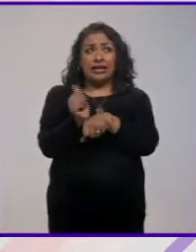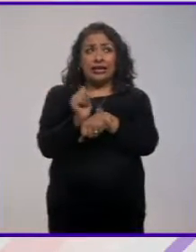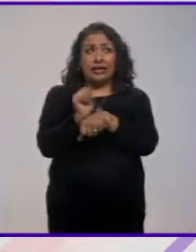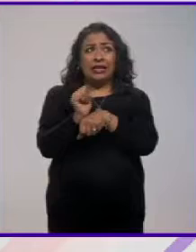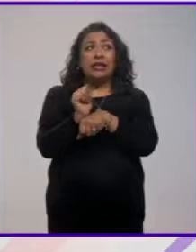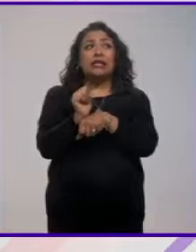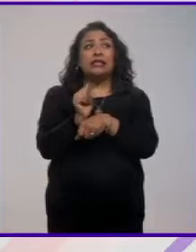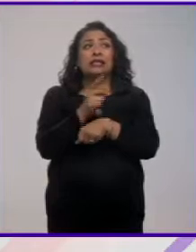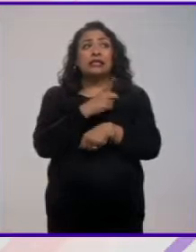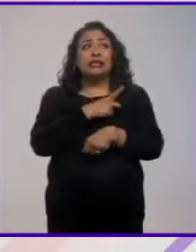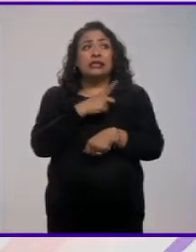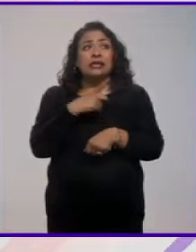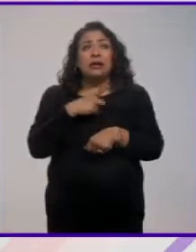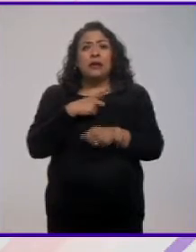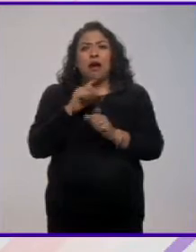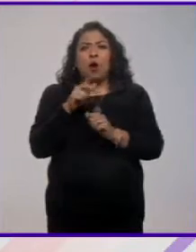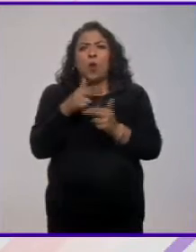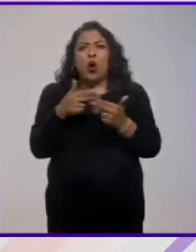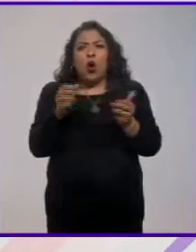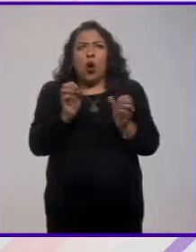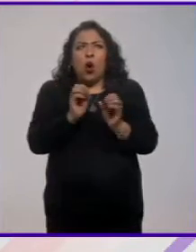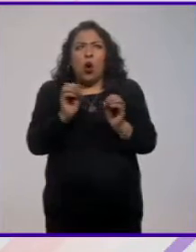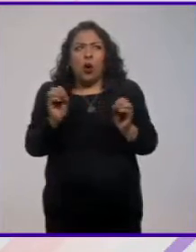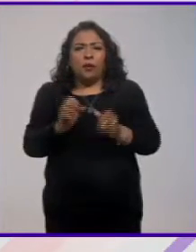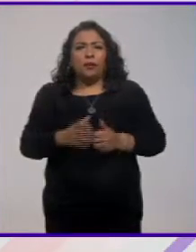yo quería ser de grande.